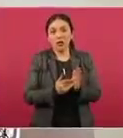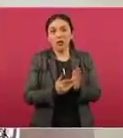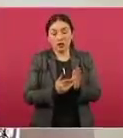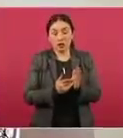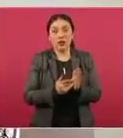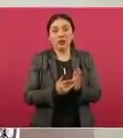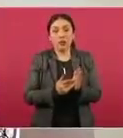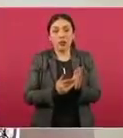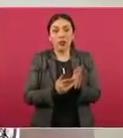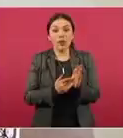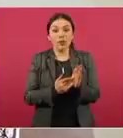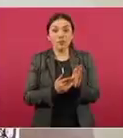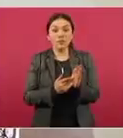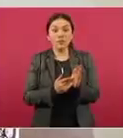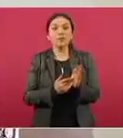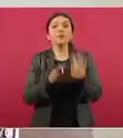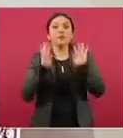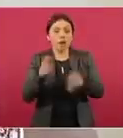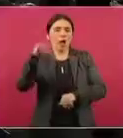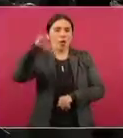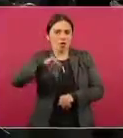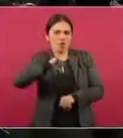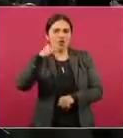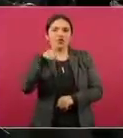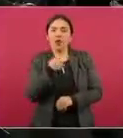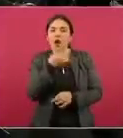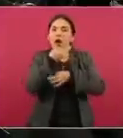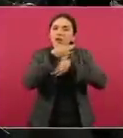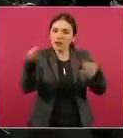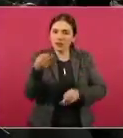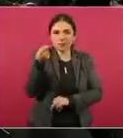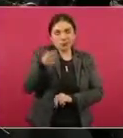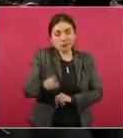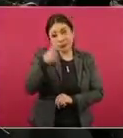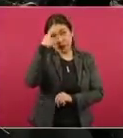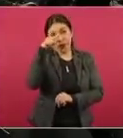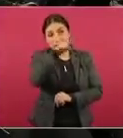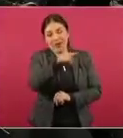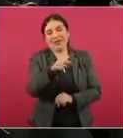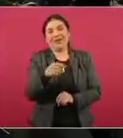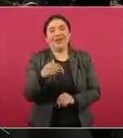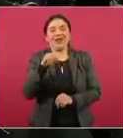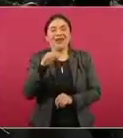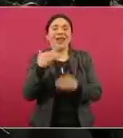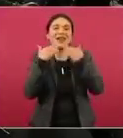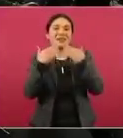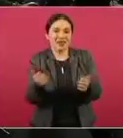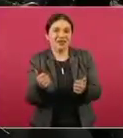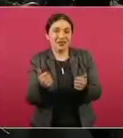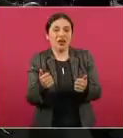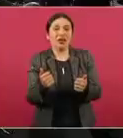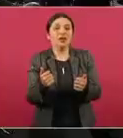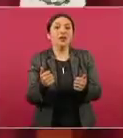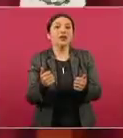93.245. Ya hoy di la instrucción para que Hacienda, pero